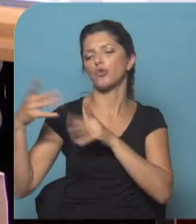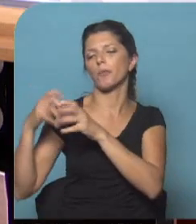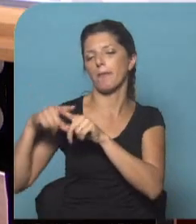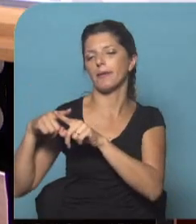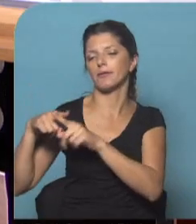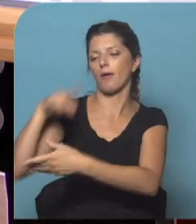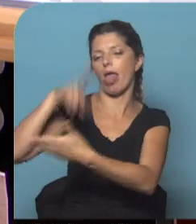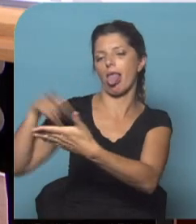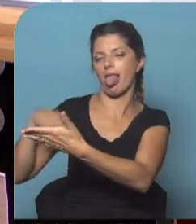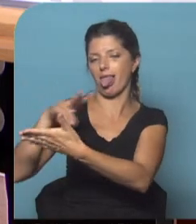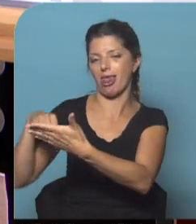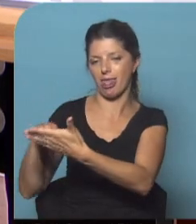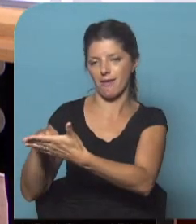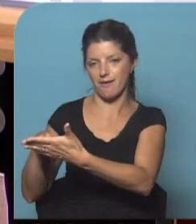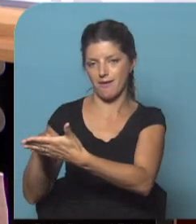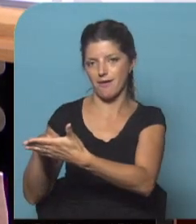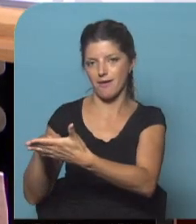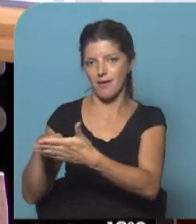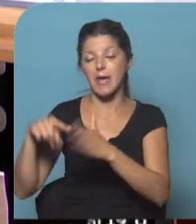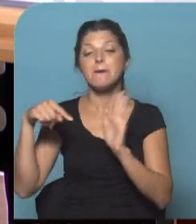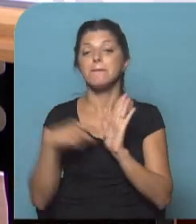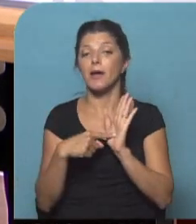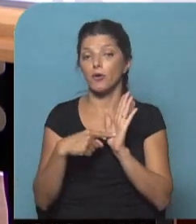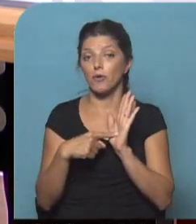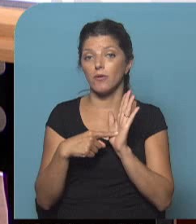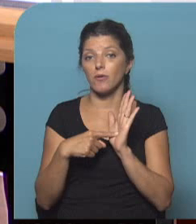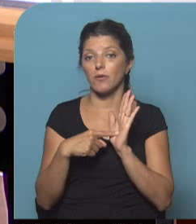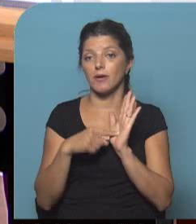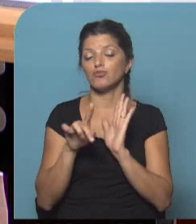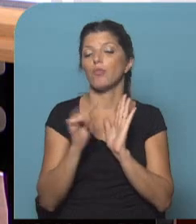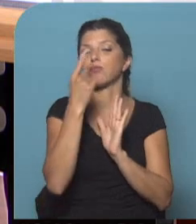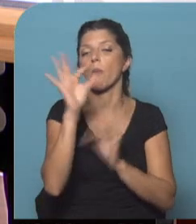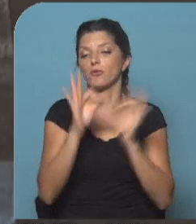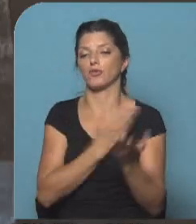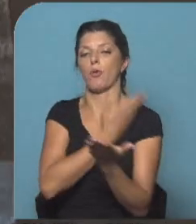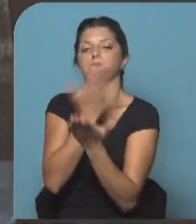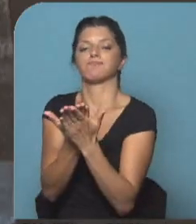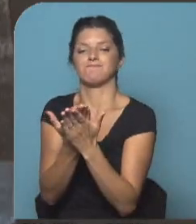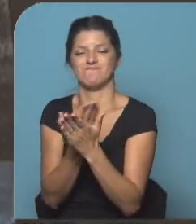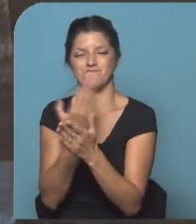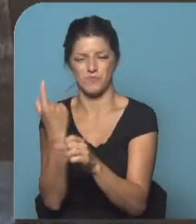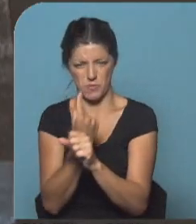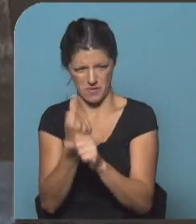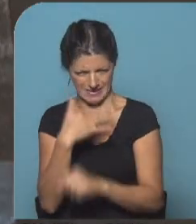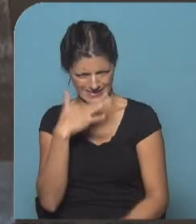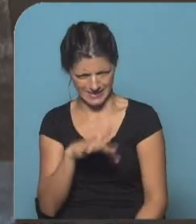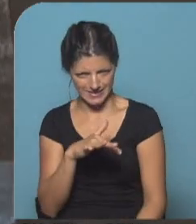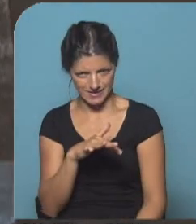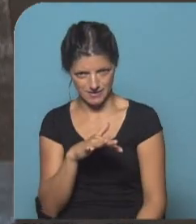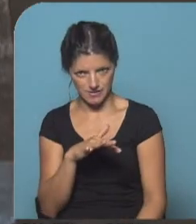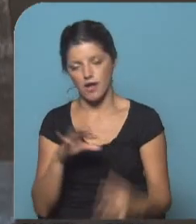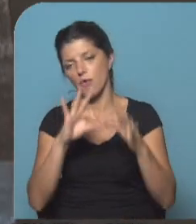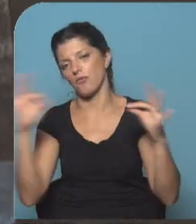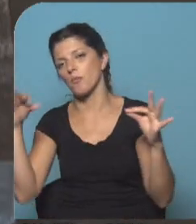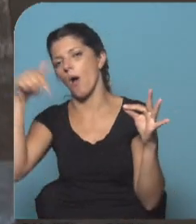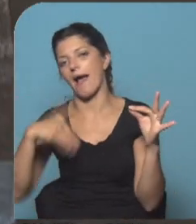en disputa, pero no la fuerza suficiente como para imponer por sí solo su propio proyecto. ¿Se entiende? Es una definición clásica, una fórmula clásica, se usó mucho